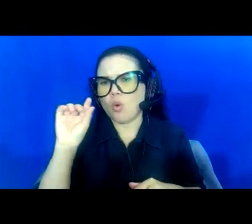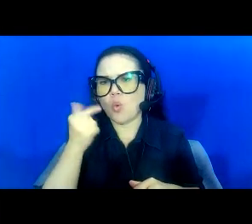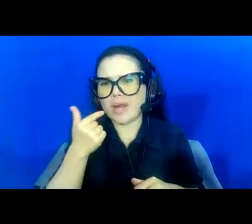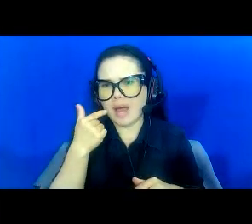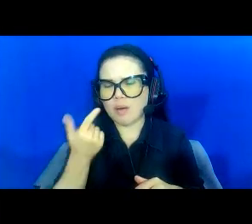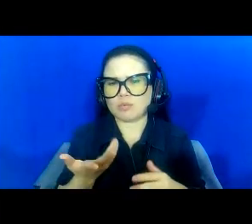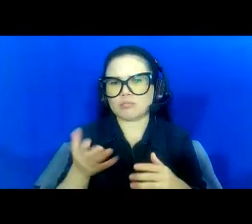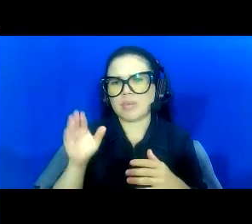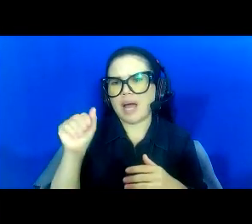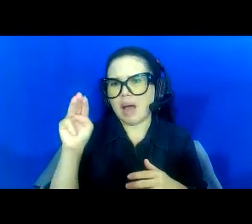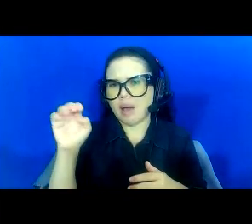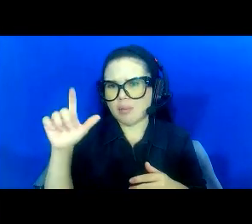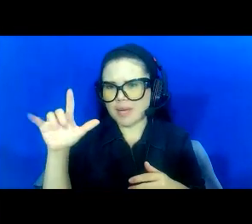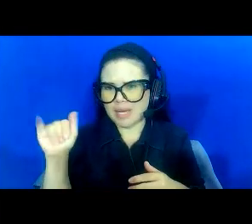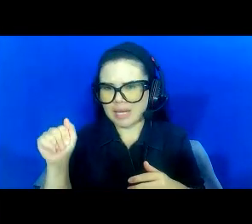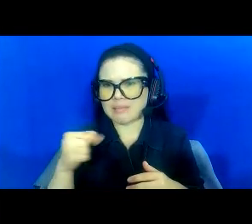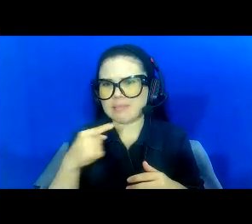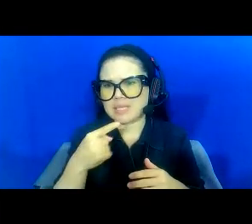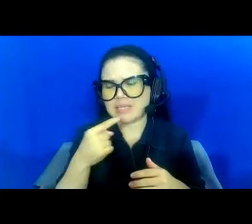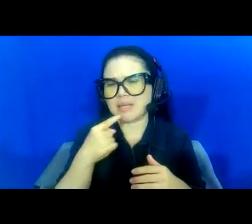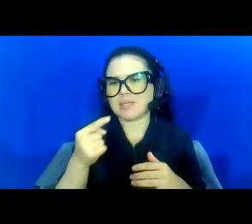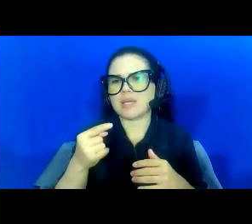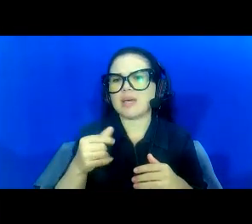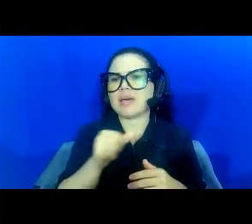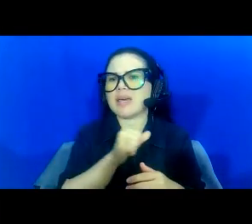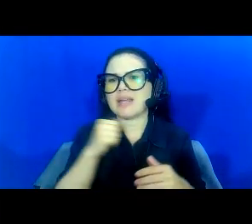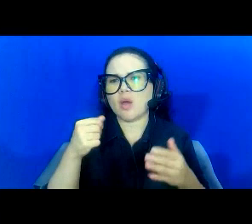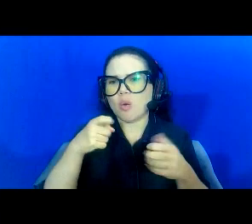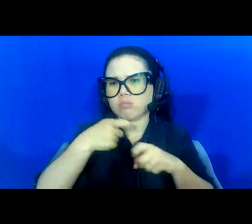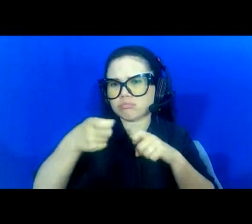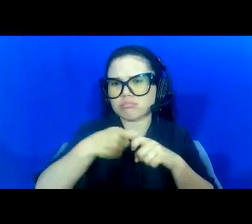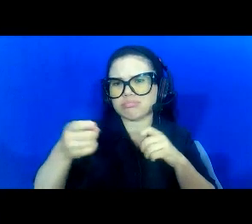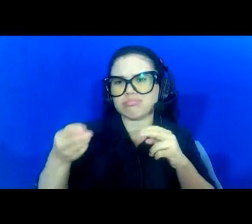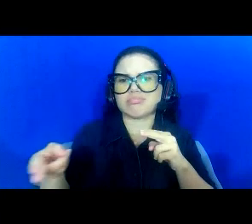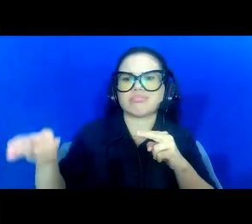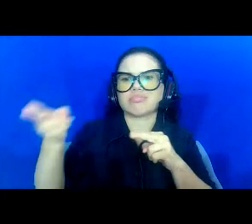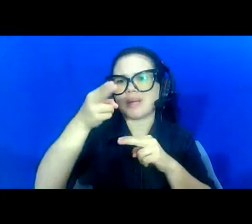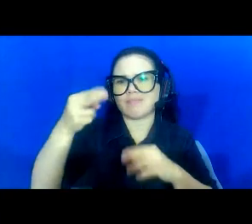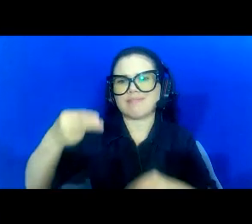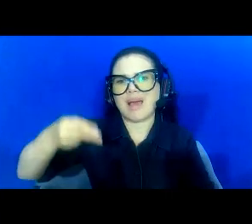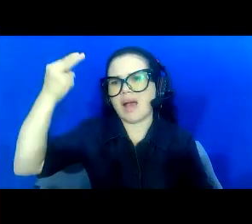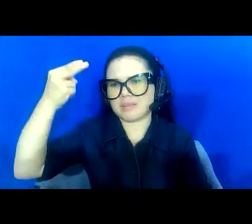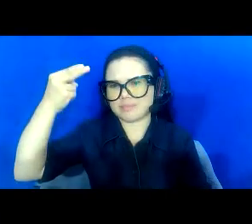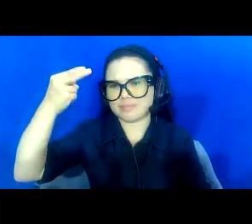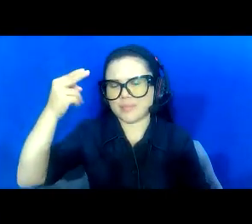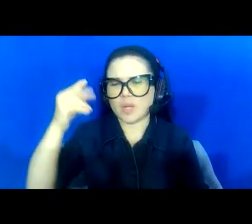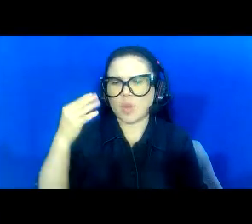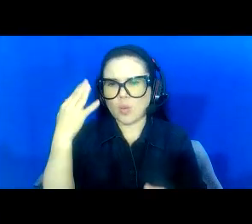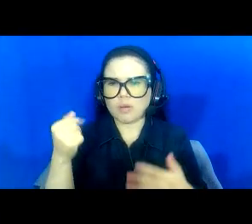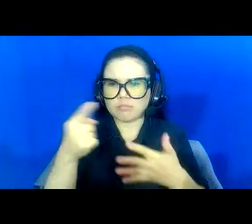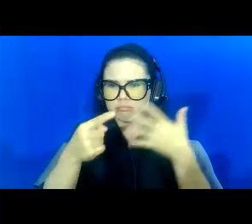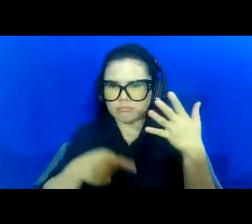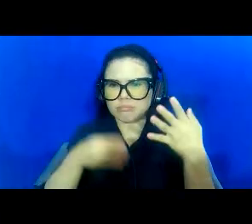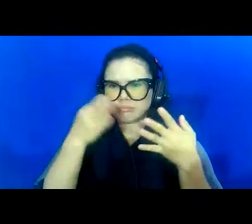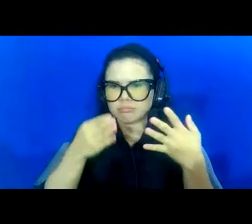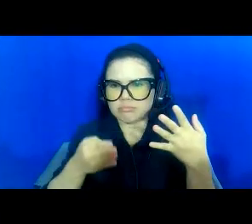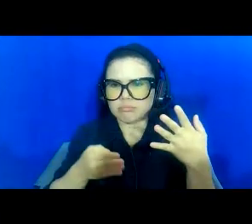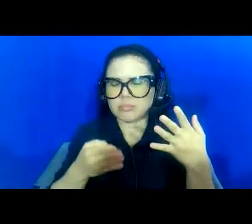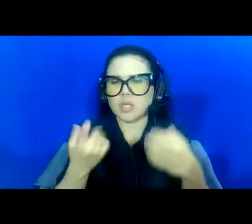aparecen dentro del census tract con alta vulnerabilidad, por las características específicas. Acá tratamos de traerlo a nivel municipal porque estamos, ¿verdad?,